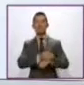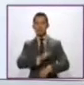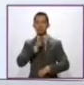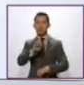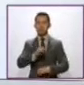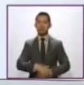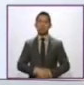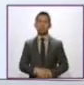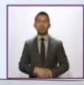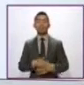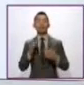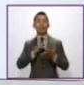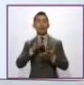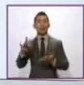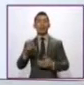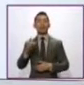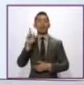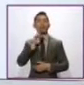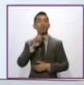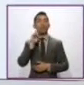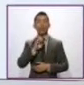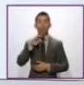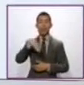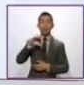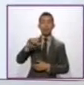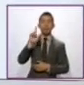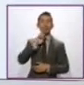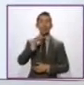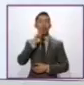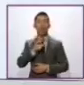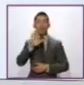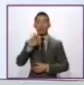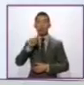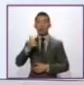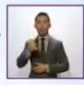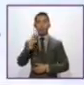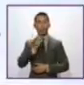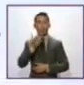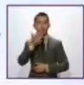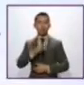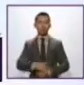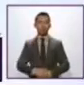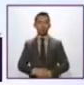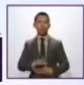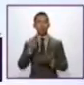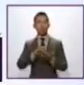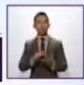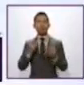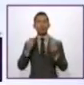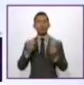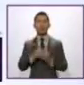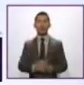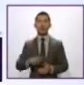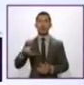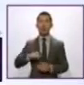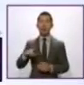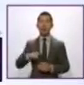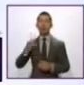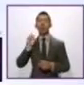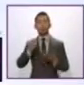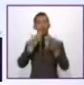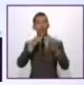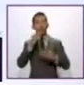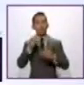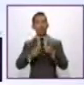Toca el turno para la candidata de Movimiento Ciudadano, Betty León. Adelante, candidata. Muchísimas gracias. Un gobierno abierto,